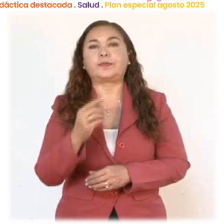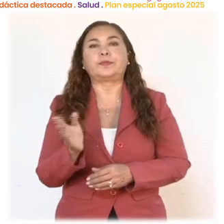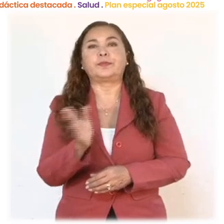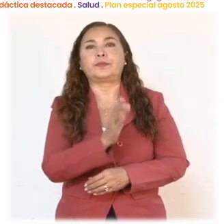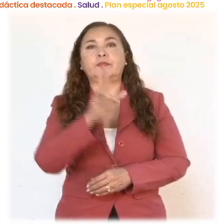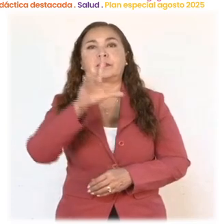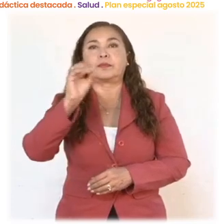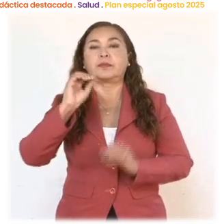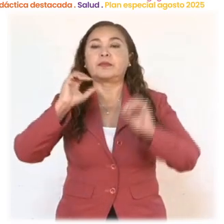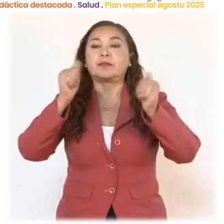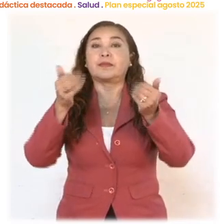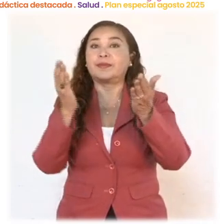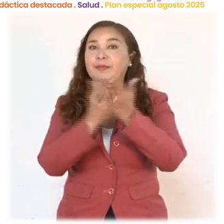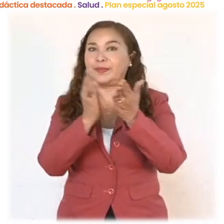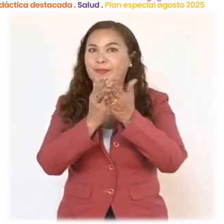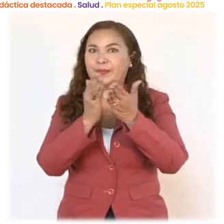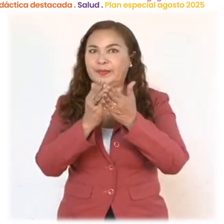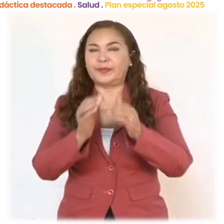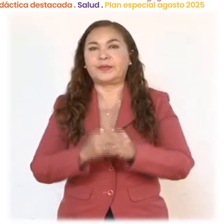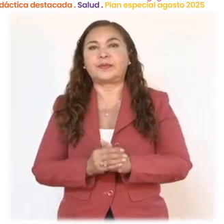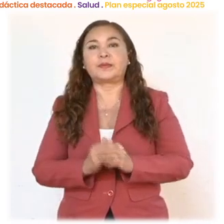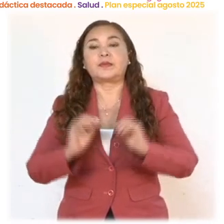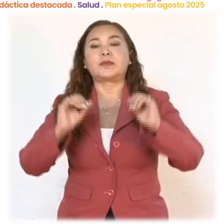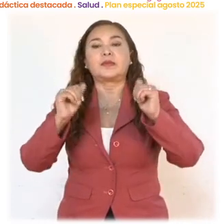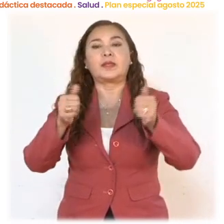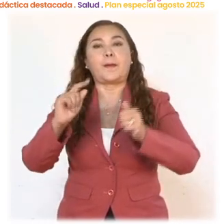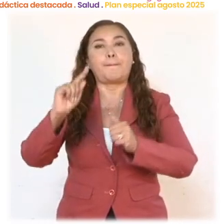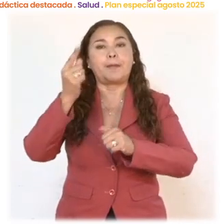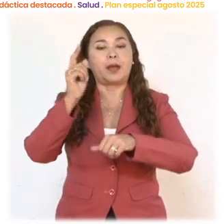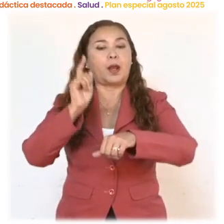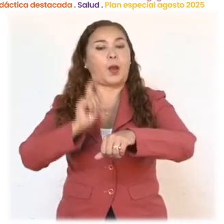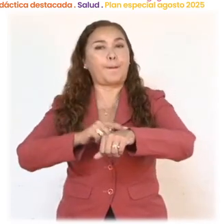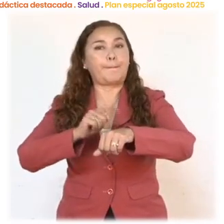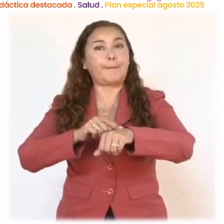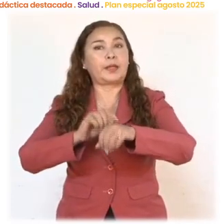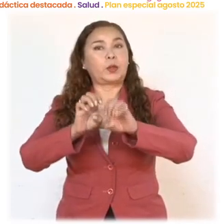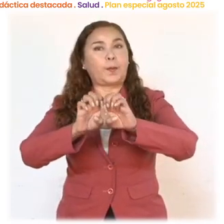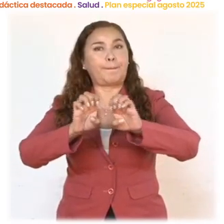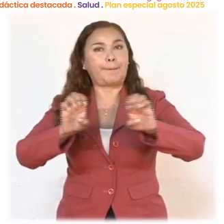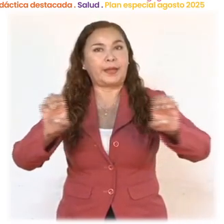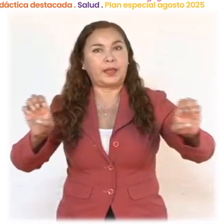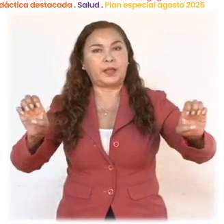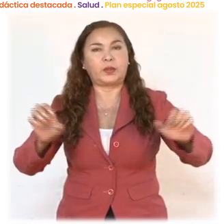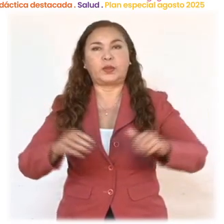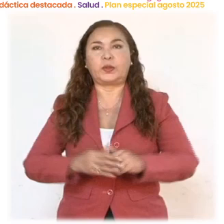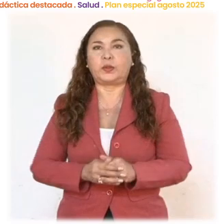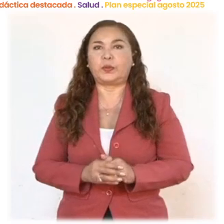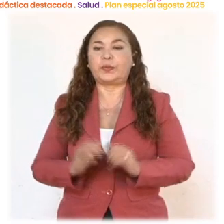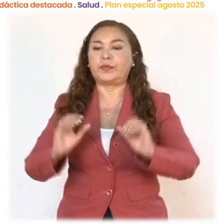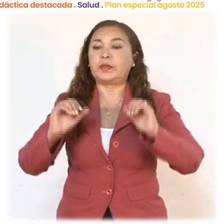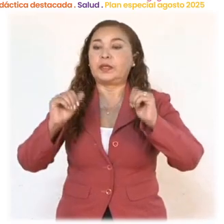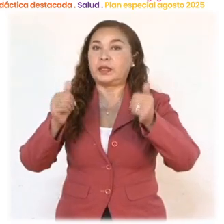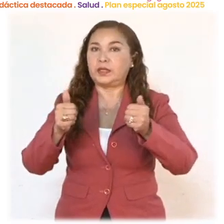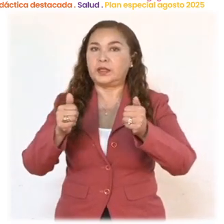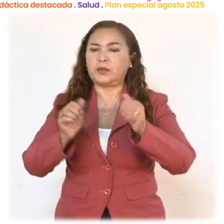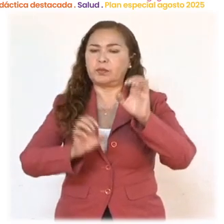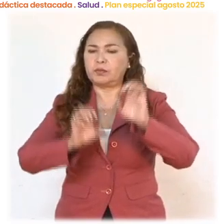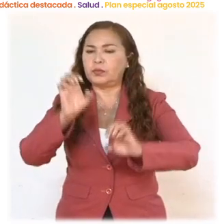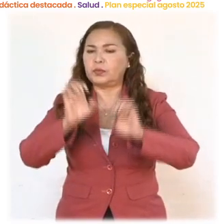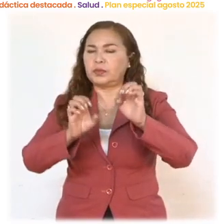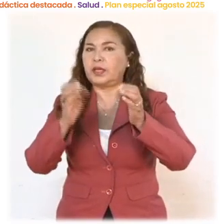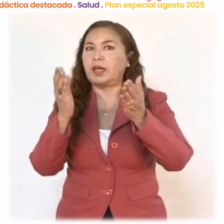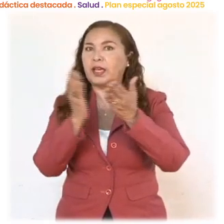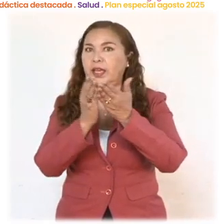día 30 inicio de clases inicio del primer momento pedagógico inicio del